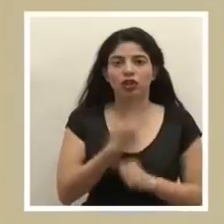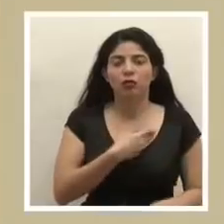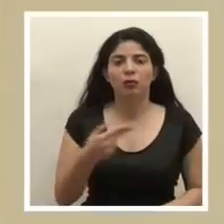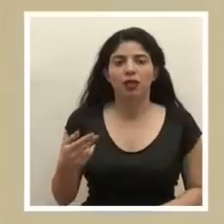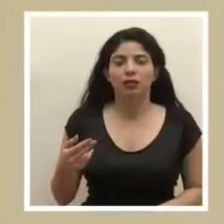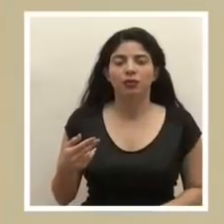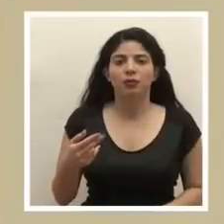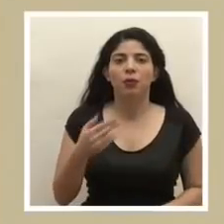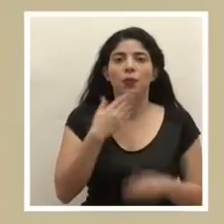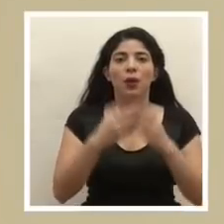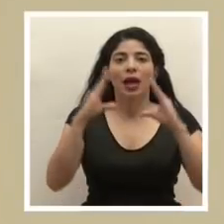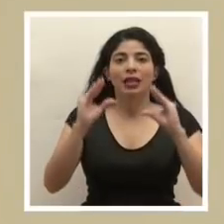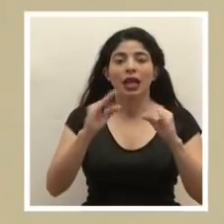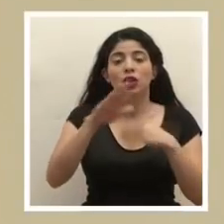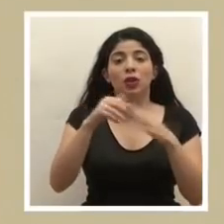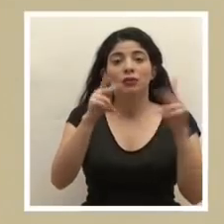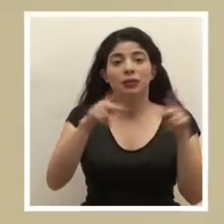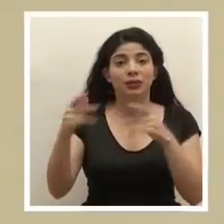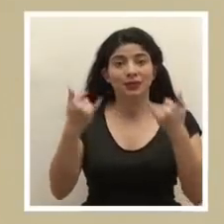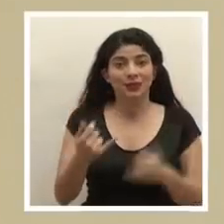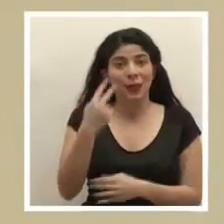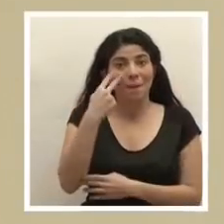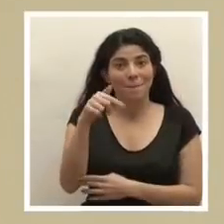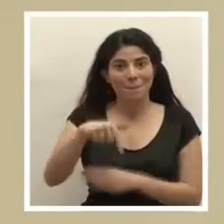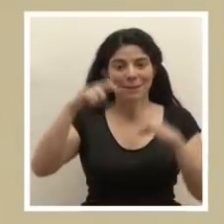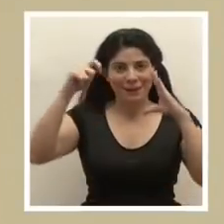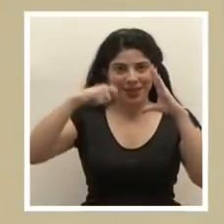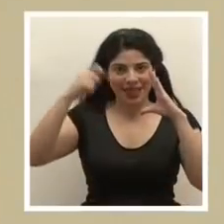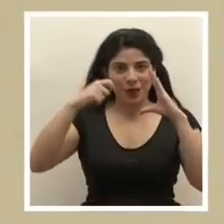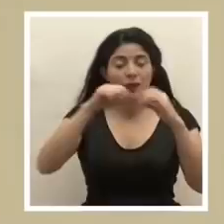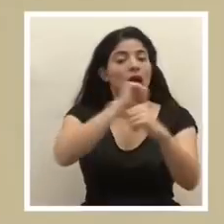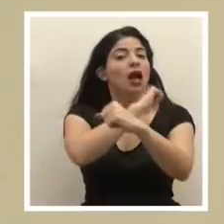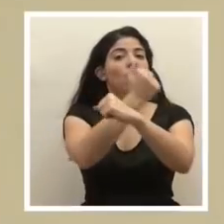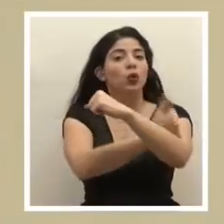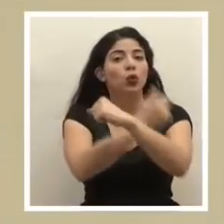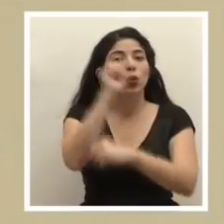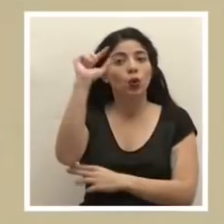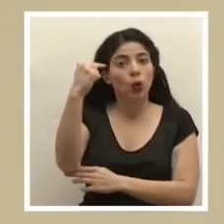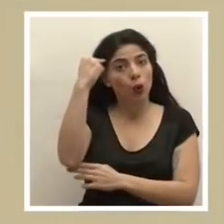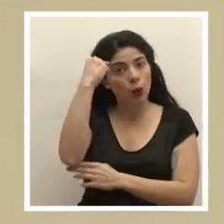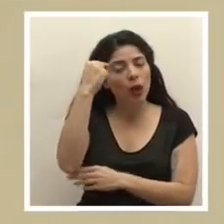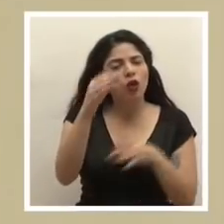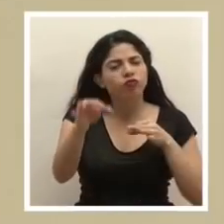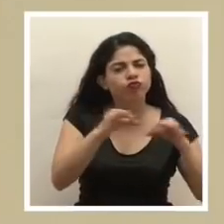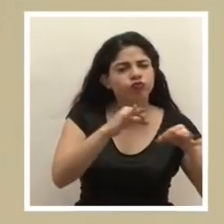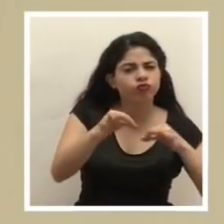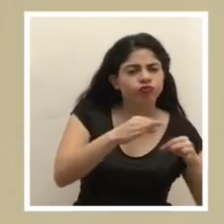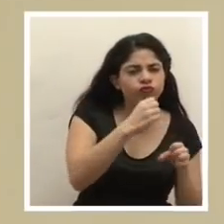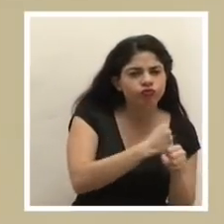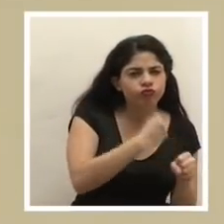Muy buenas tardes a quienes nos sintonizan en esta transmisión en donde las autoridades de gobierno detallan el trabajo